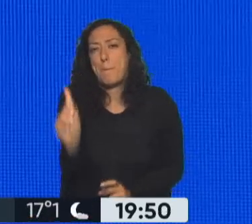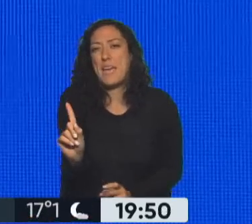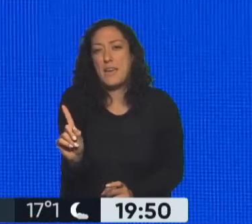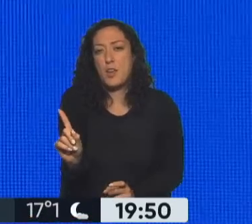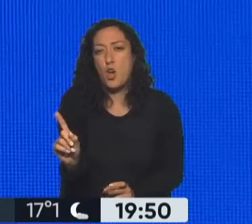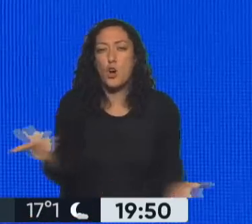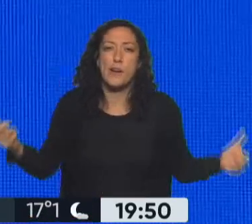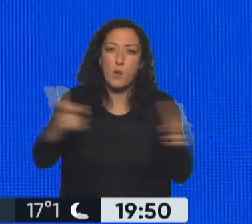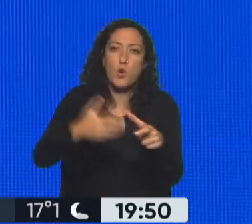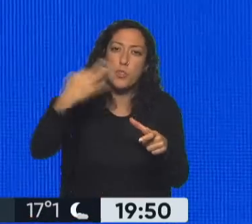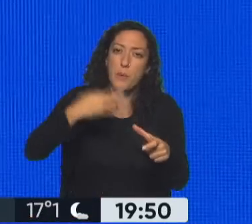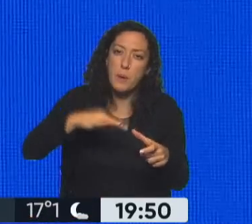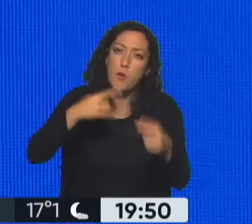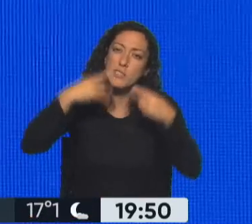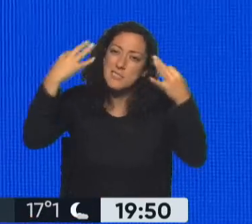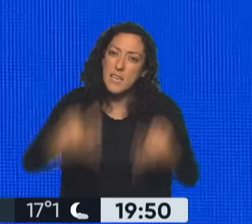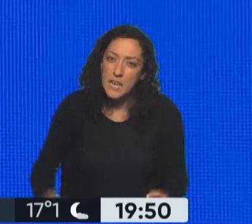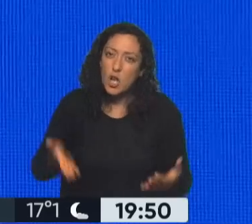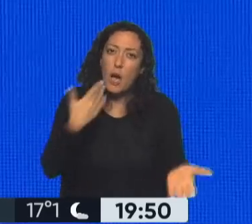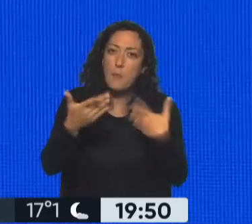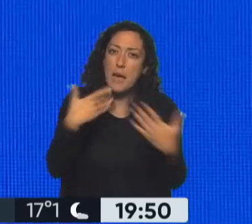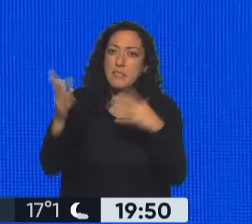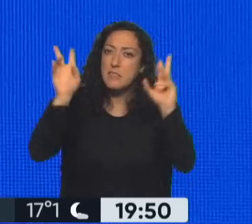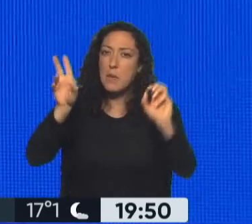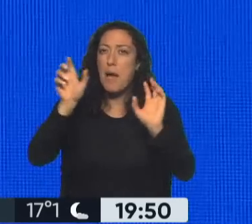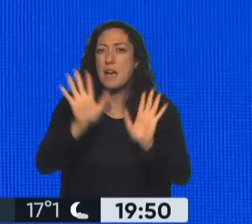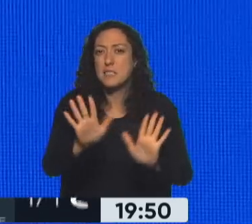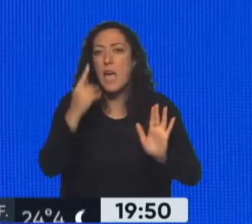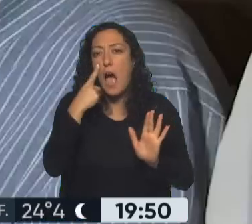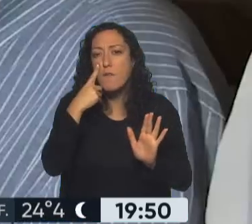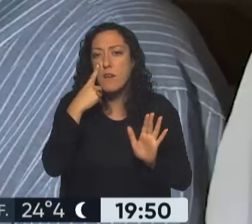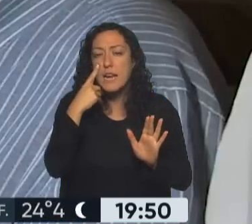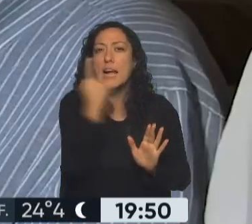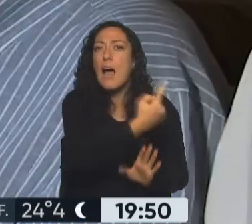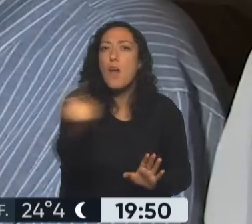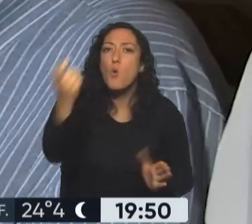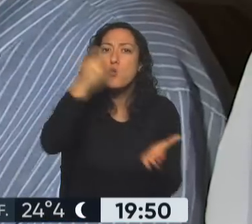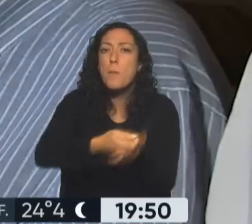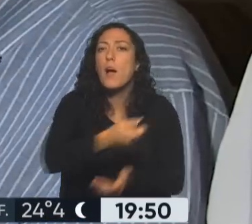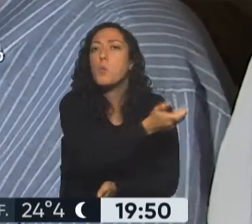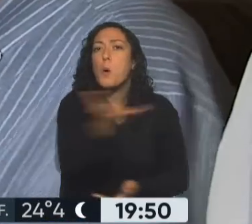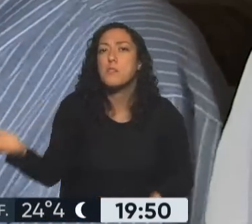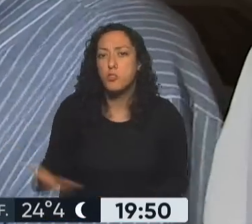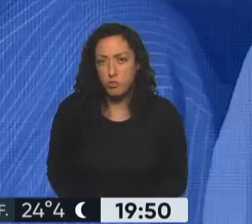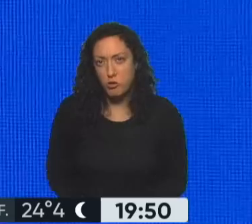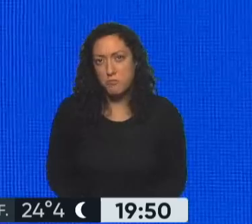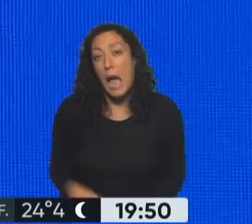una mesa, en serio, a hablar de estas cosas para ver cuánto pone cada uno.